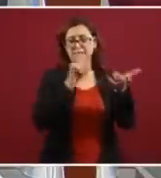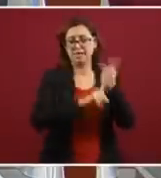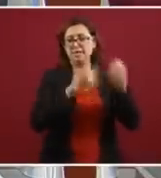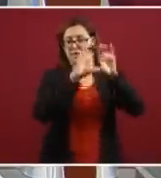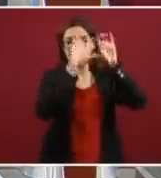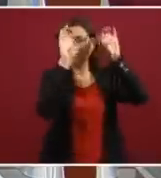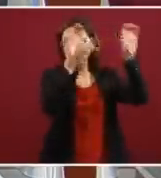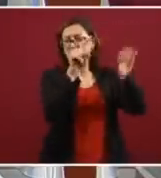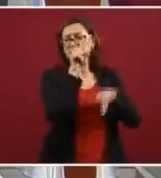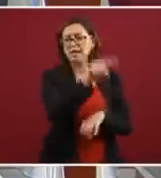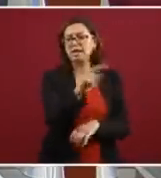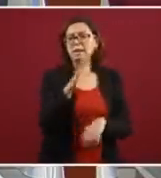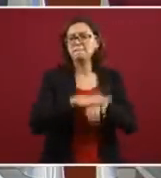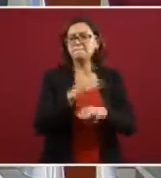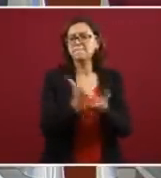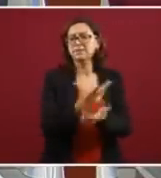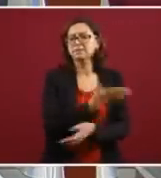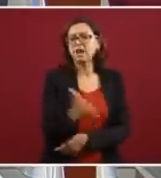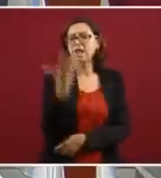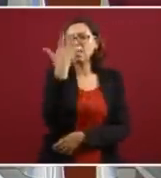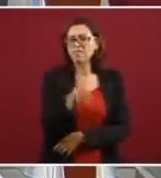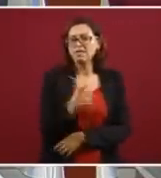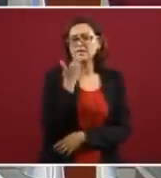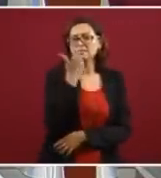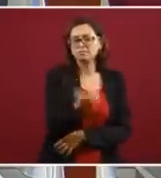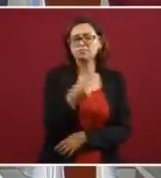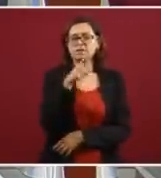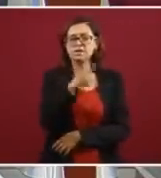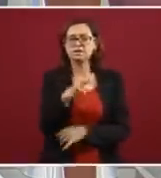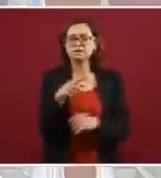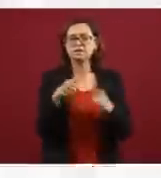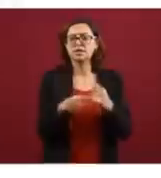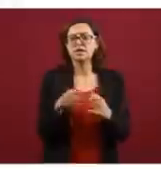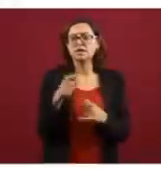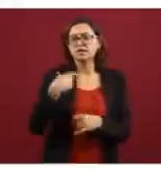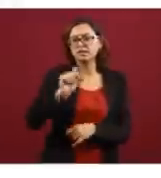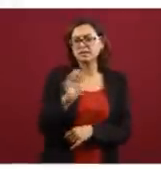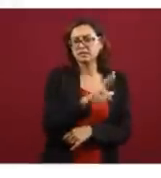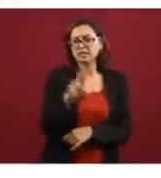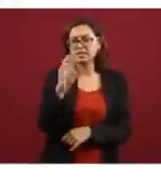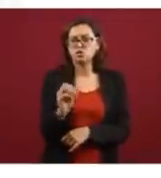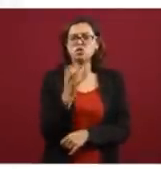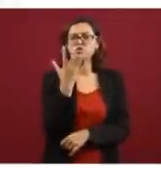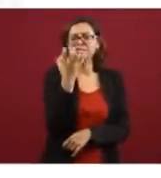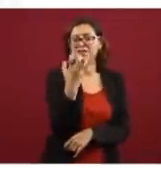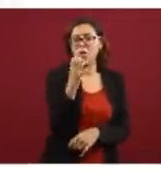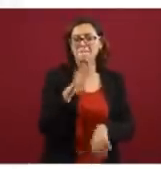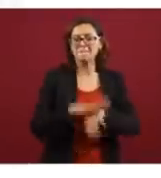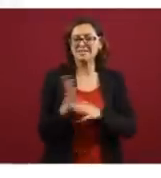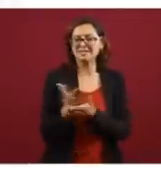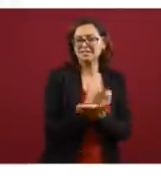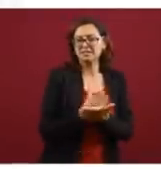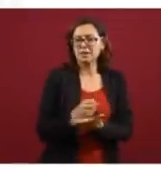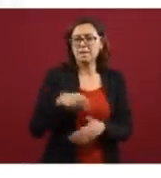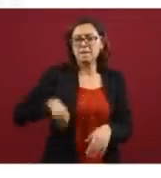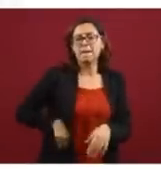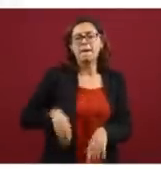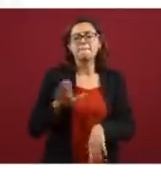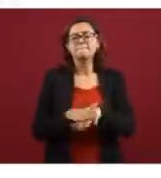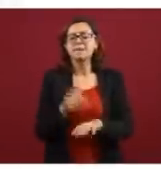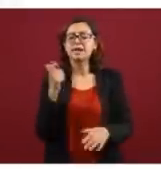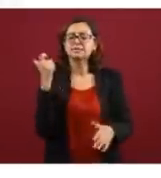alto, 10.96 por litro en Solidaridad Quintana Roo, Gas del Caribe, con un margen de 5.39 pesos. El más económico